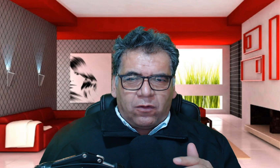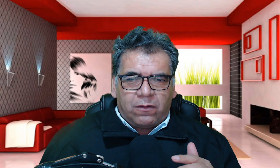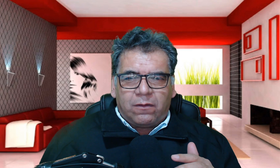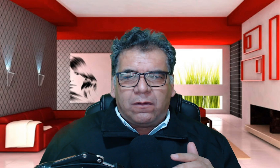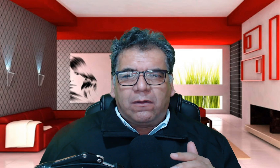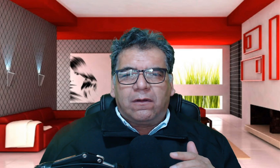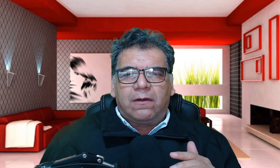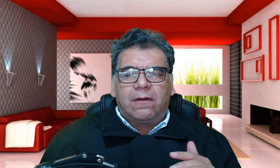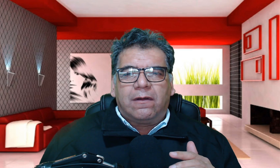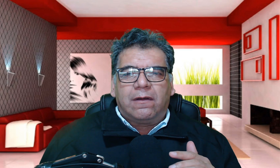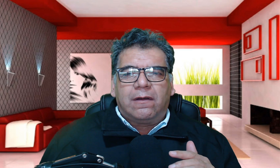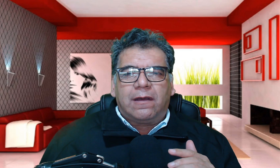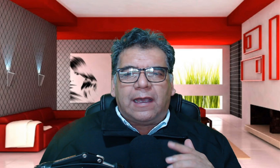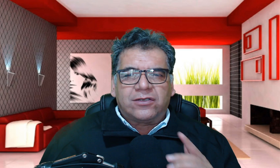resguardado